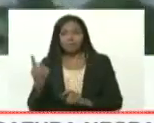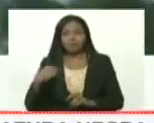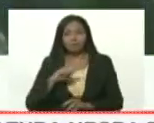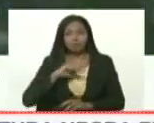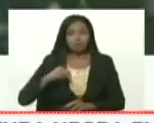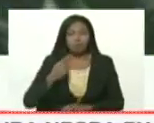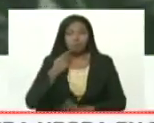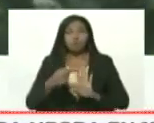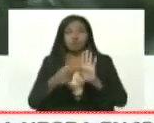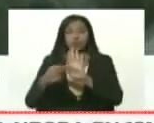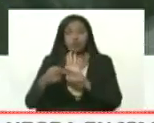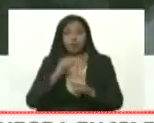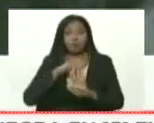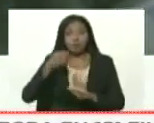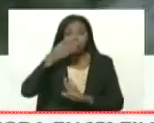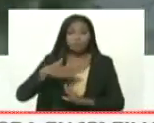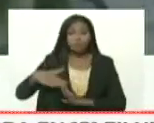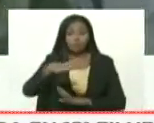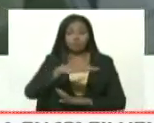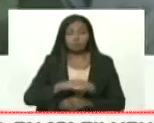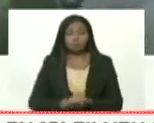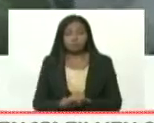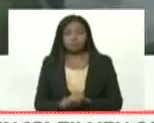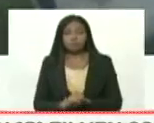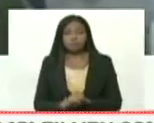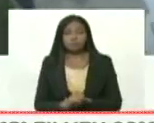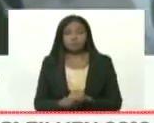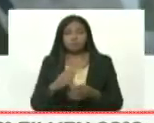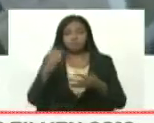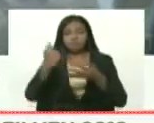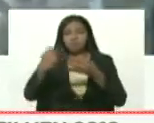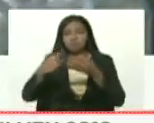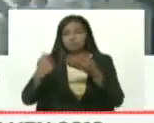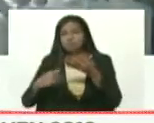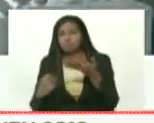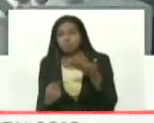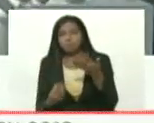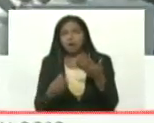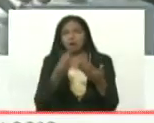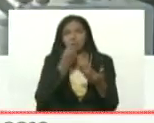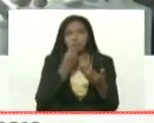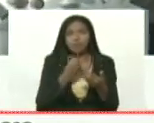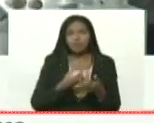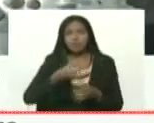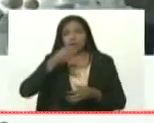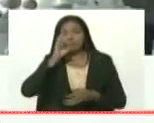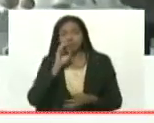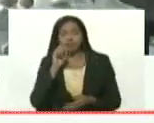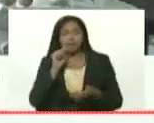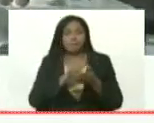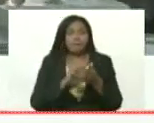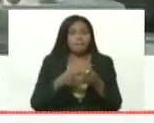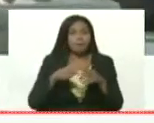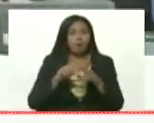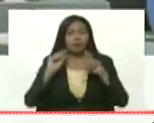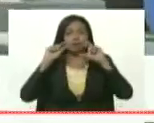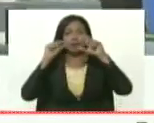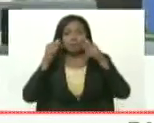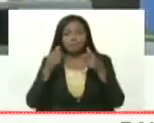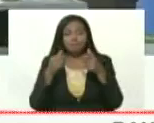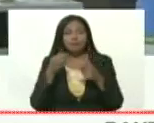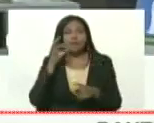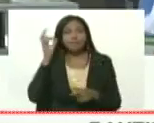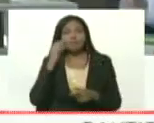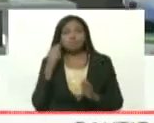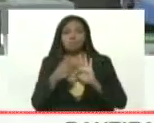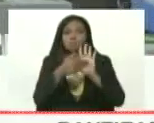bueno mostrárselo a nuestro pueblo. Sí. En batata, en ñame, café, sí. papa, maíz amarillo. Vamos a mostrarle eso a nuestro pueblo.